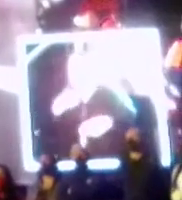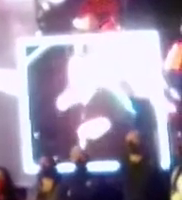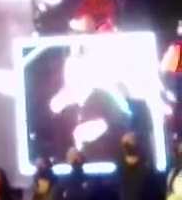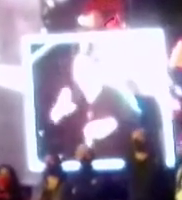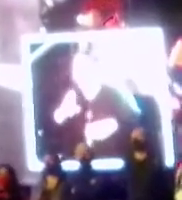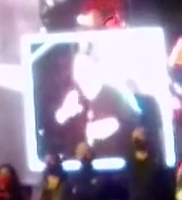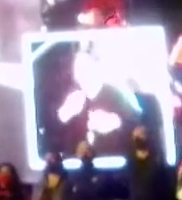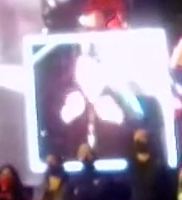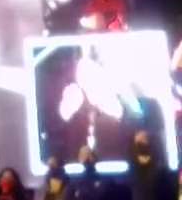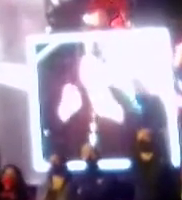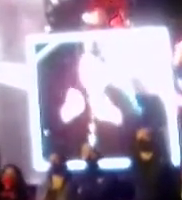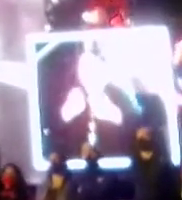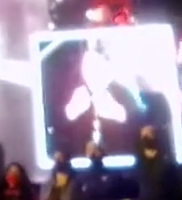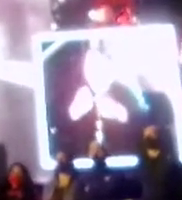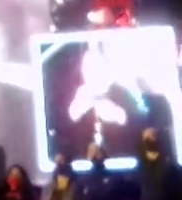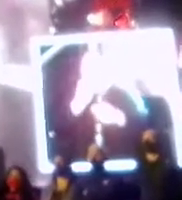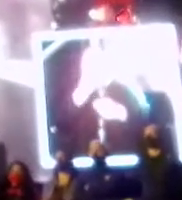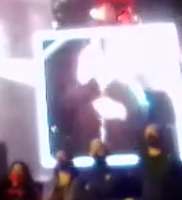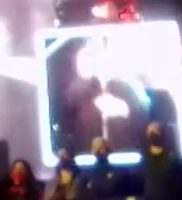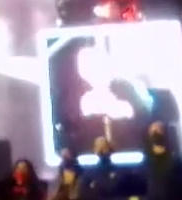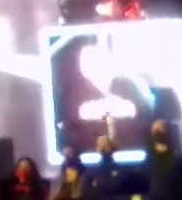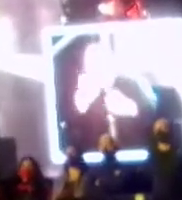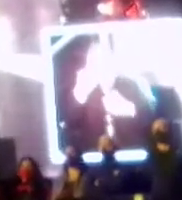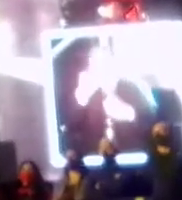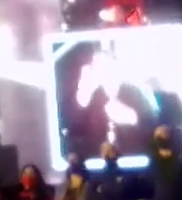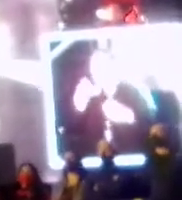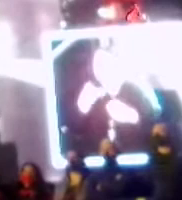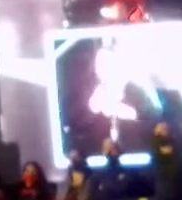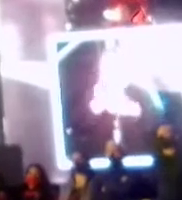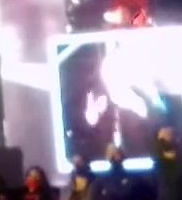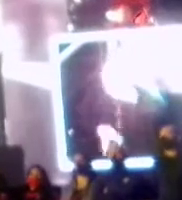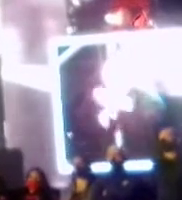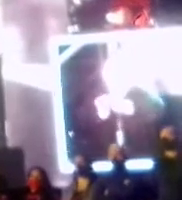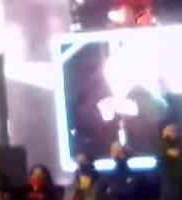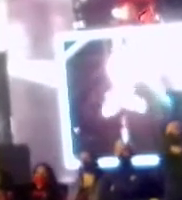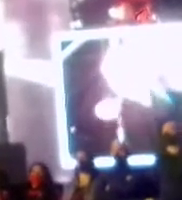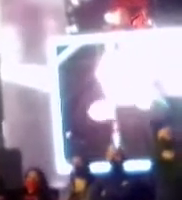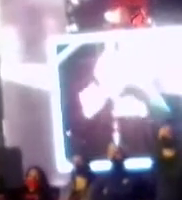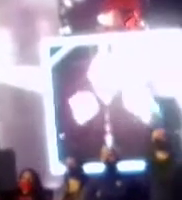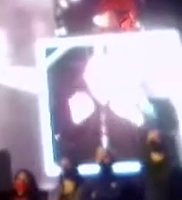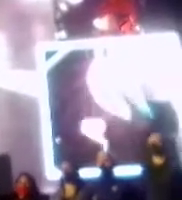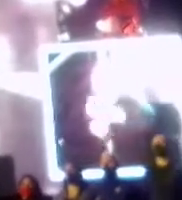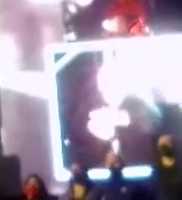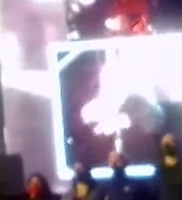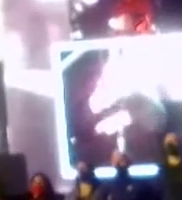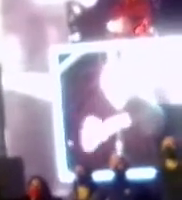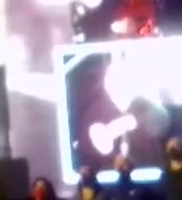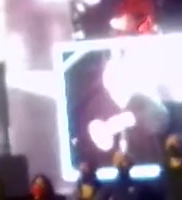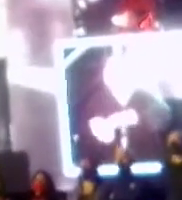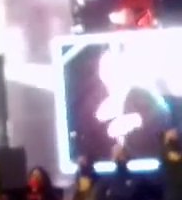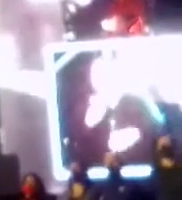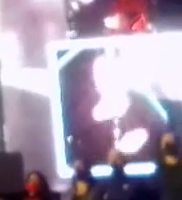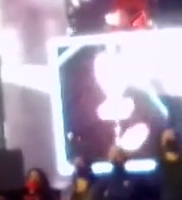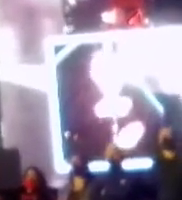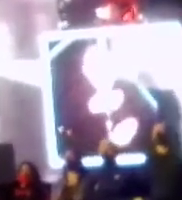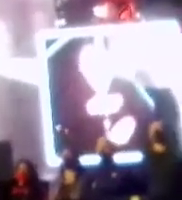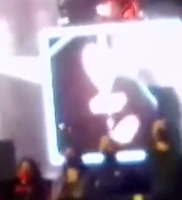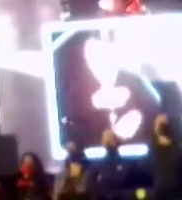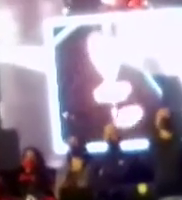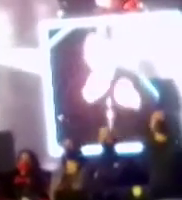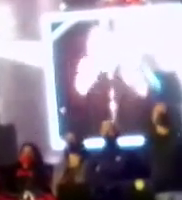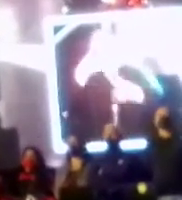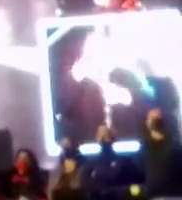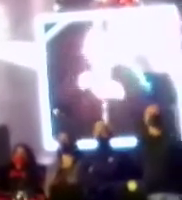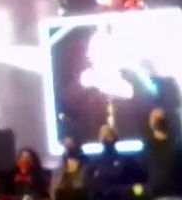un régimen para que a quienes tienen problemas se les eche sin más trámite a la calle. No estamos de acuerdo y por eso